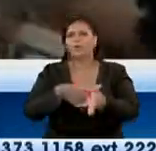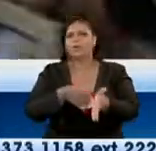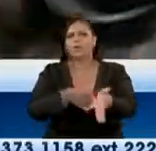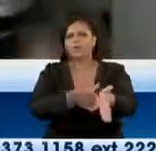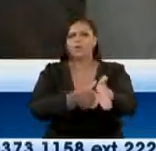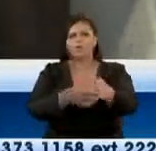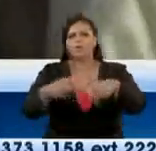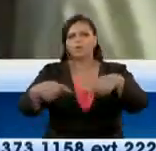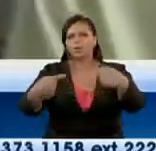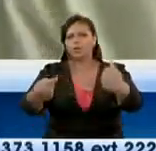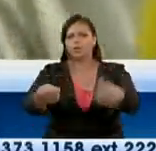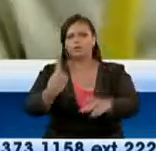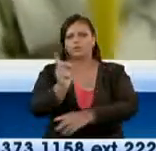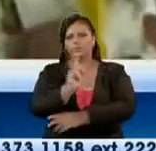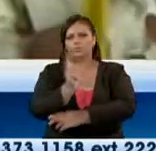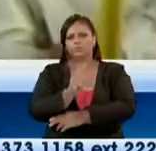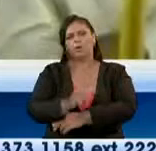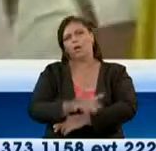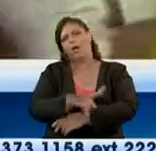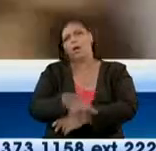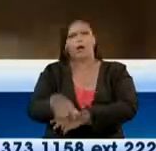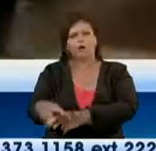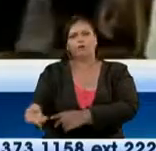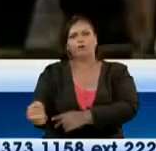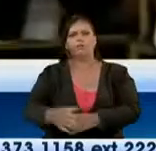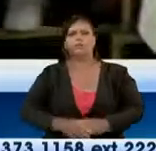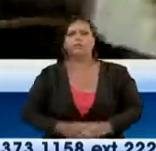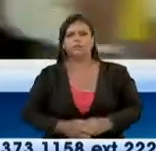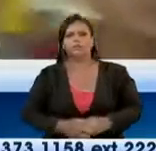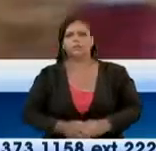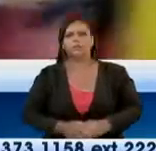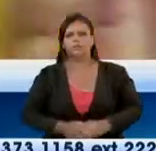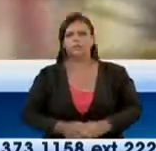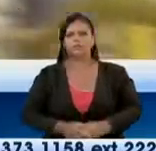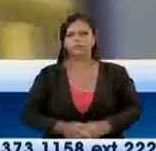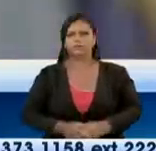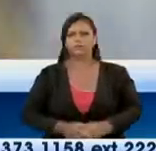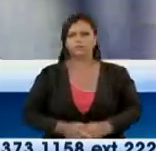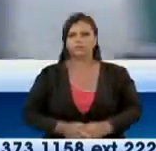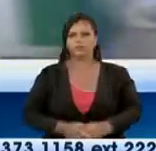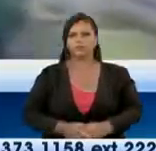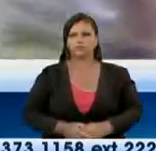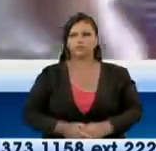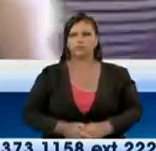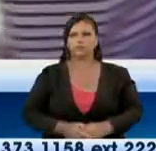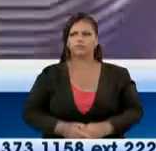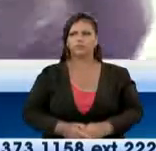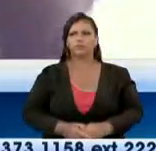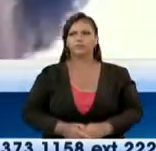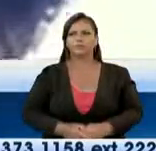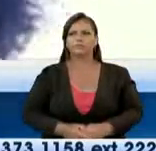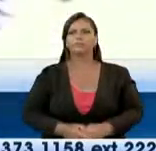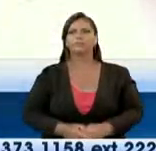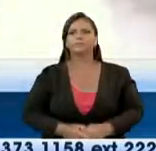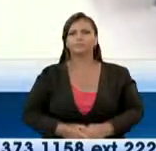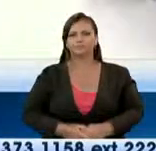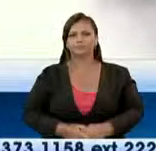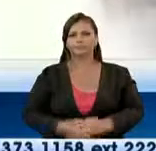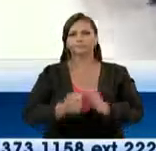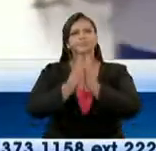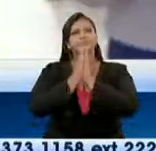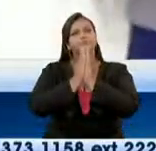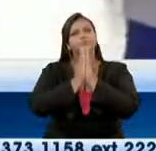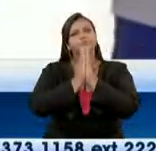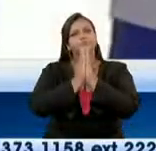Metrovía? No. Ok, son pasajeros ocasionales. En todo caso, amigos televidentes, vamos a hacer también un llamado, un